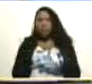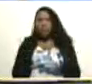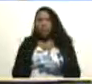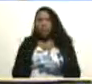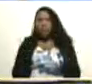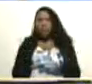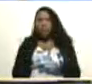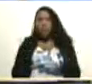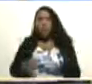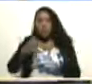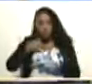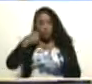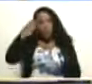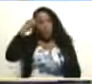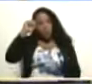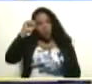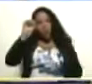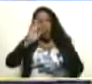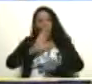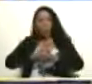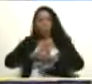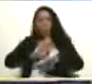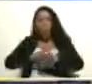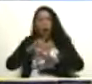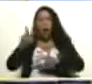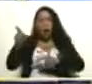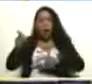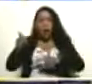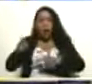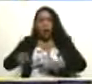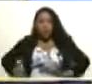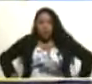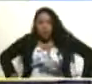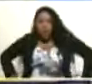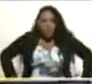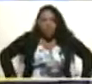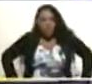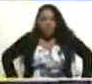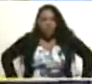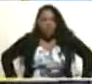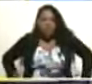Lo recuerdo clarito porque se puso así en la punta de la silla.